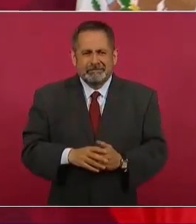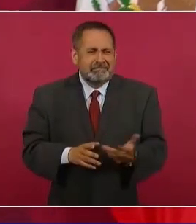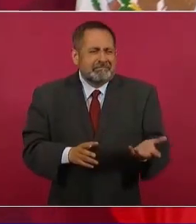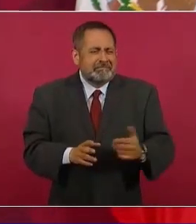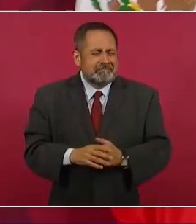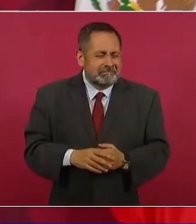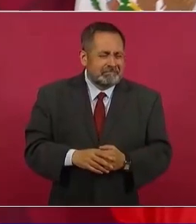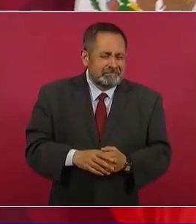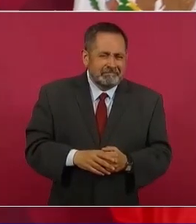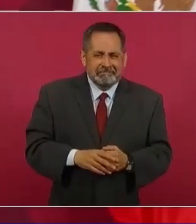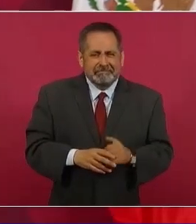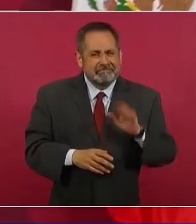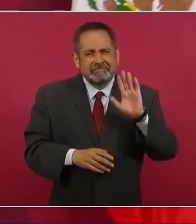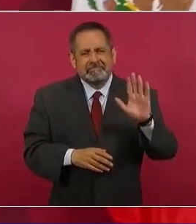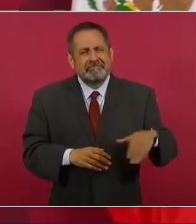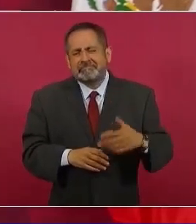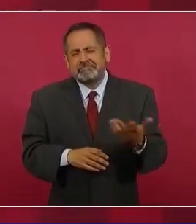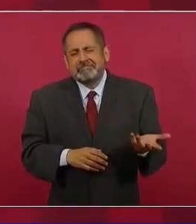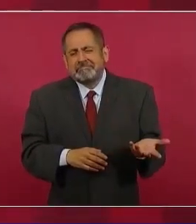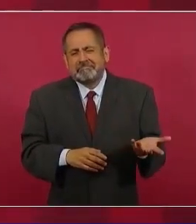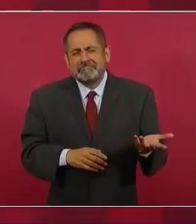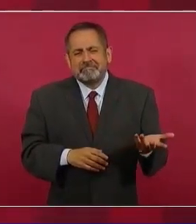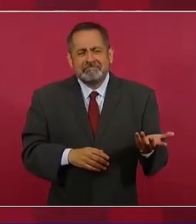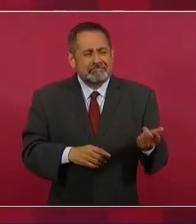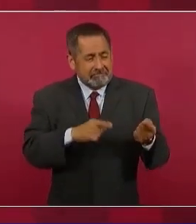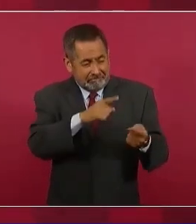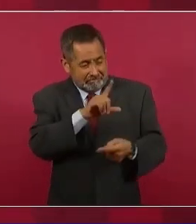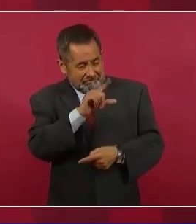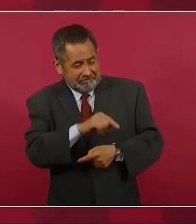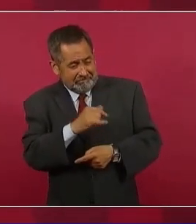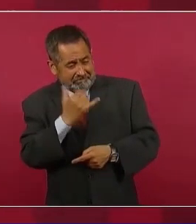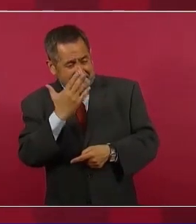porque pues eso afecta más